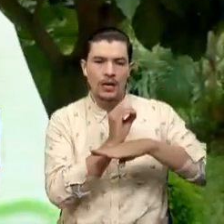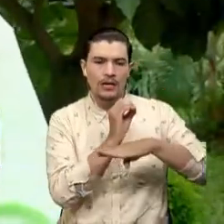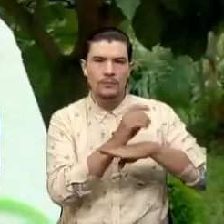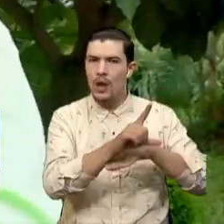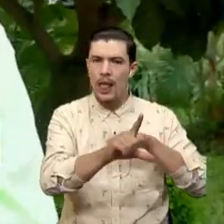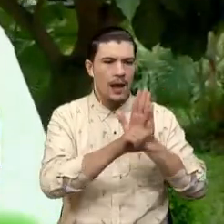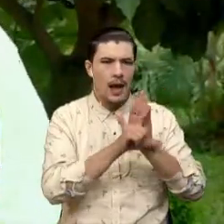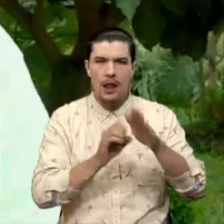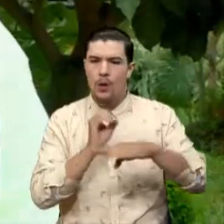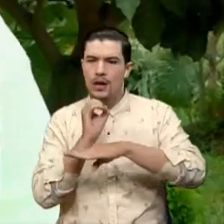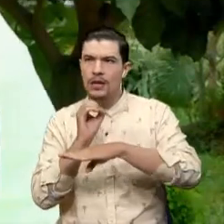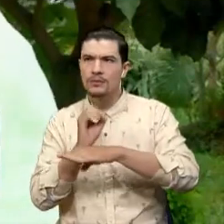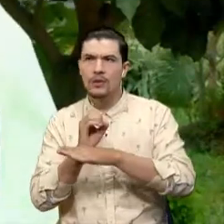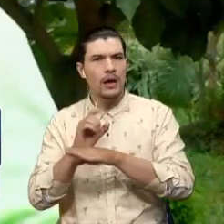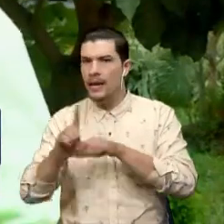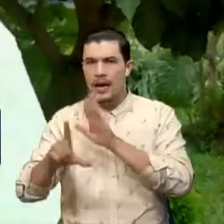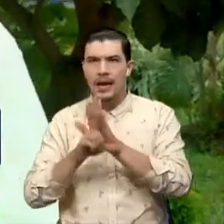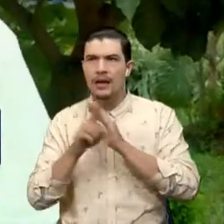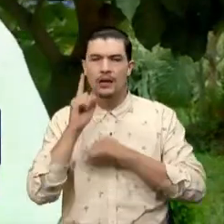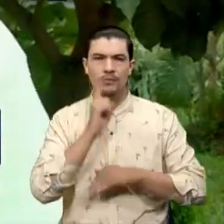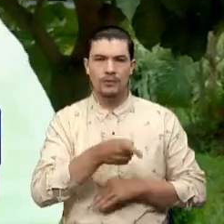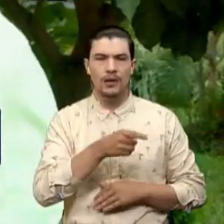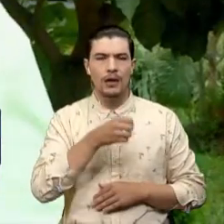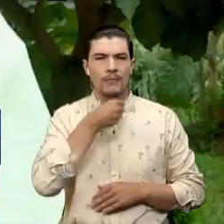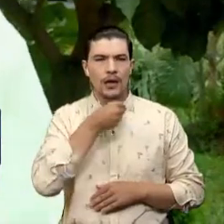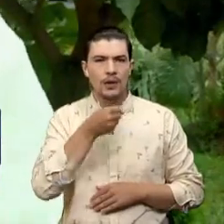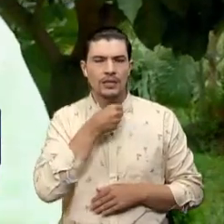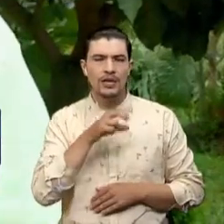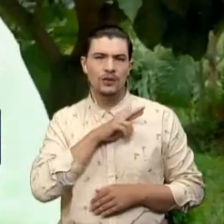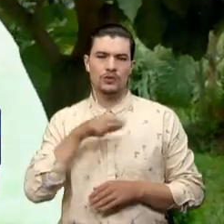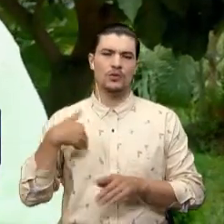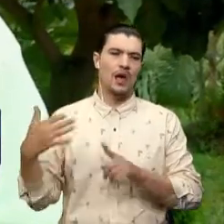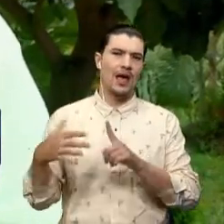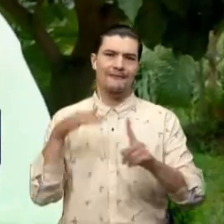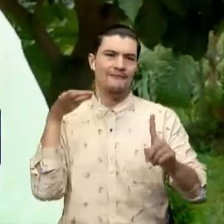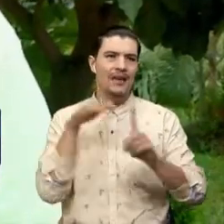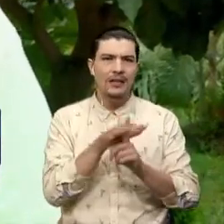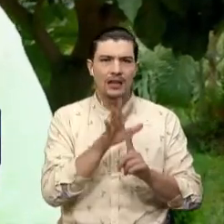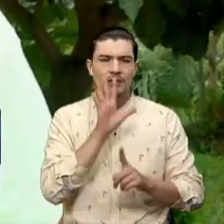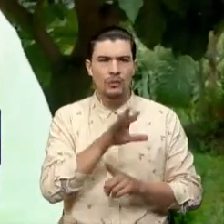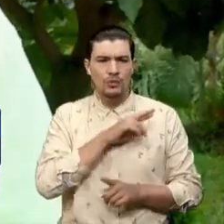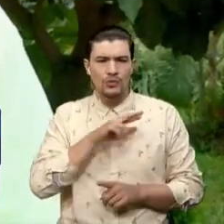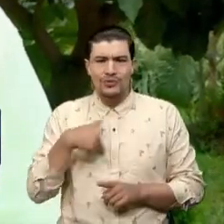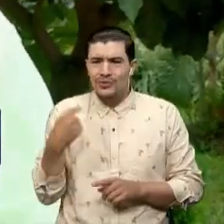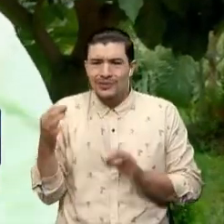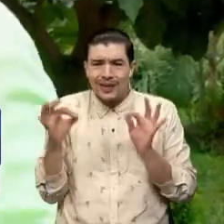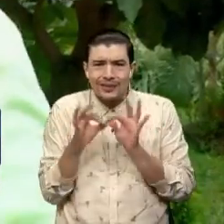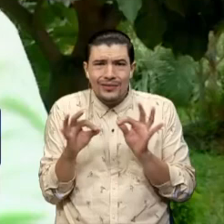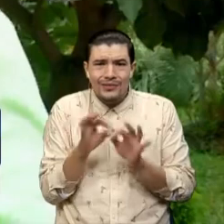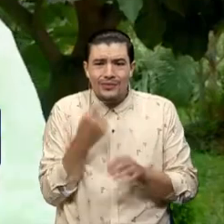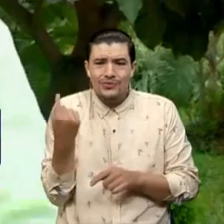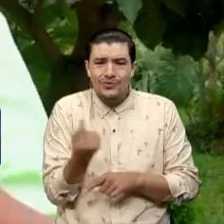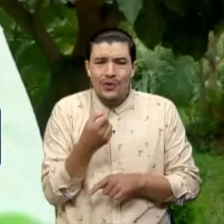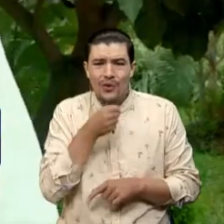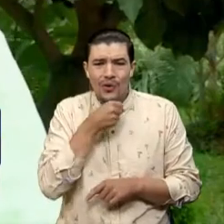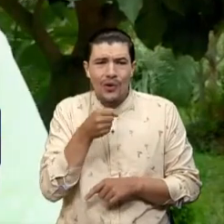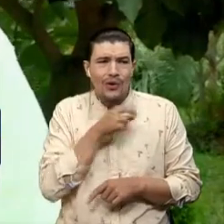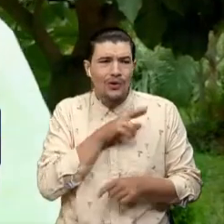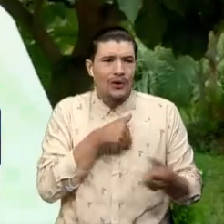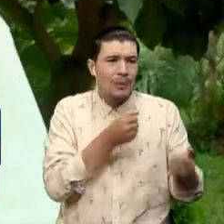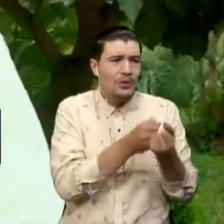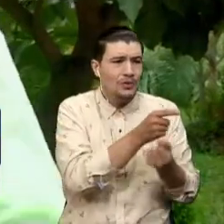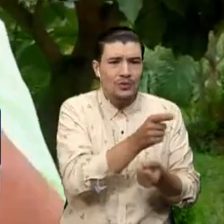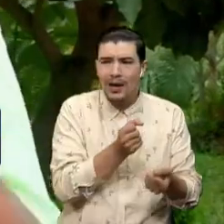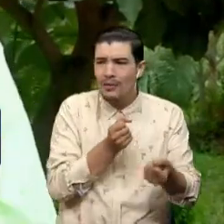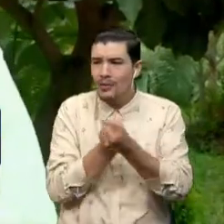nosotros somos como la piedra del zapato y por eso nos maltratan por eso nos atacan nosotros lo que hacemos es informar nosotros estamos no estamos de parte y parte otros estamos